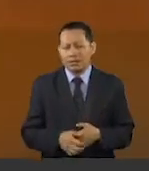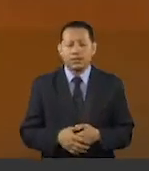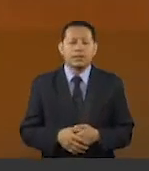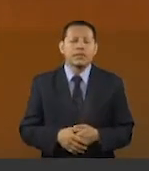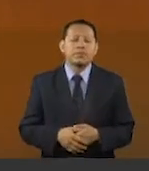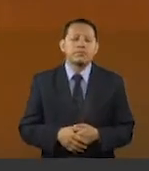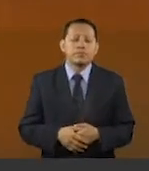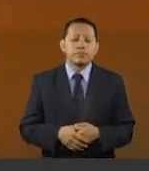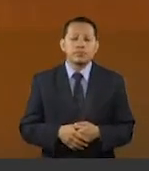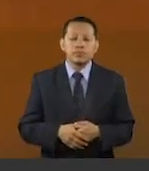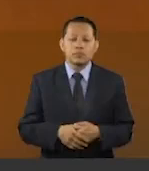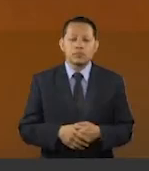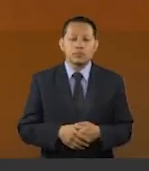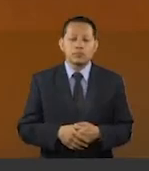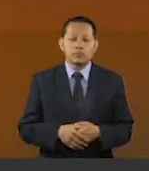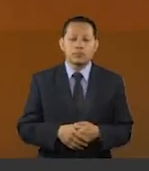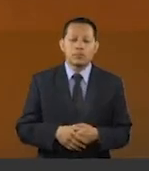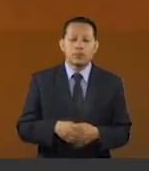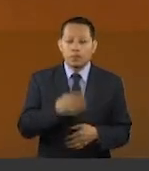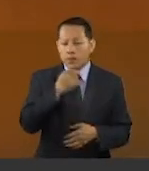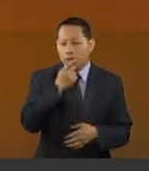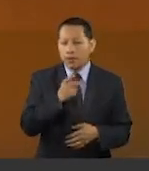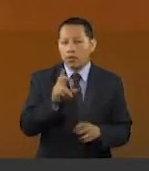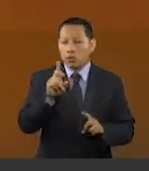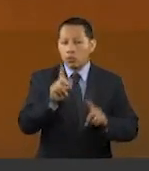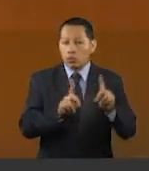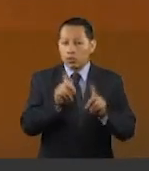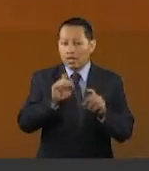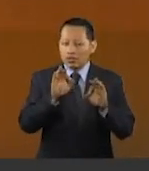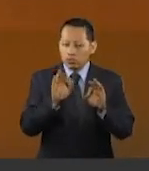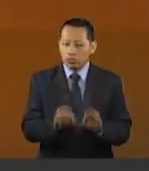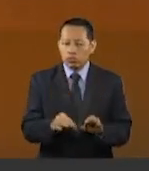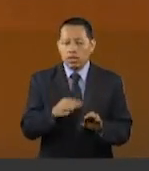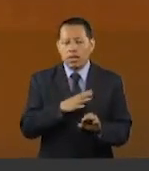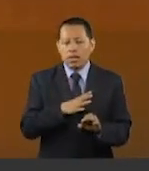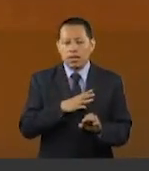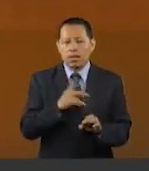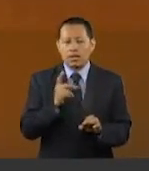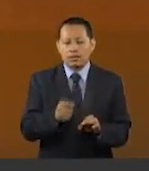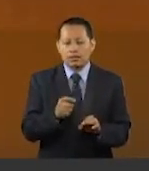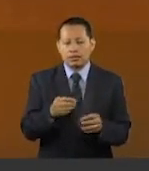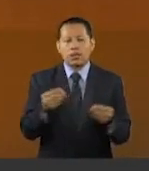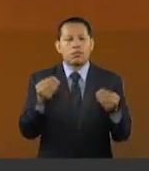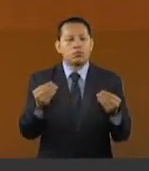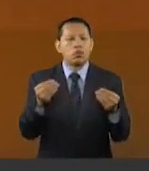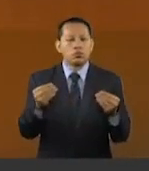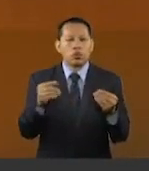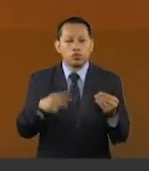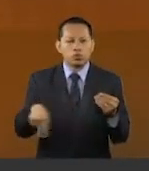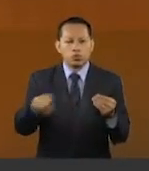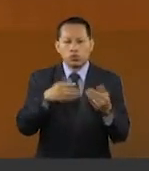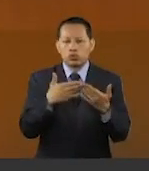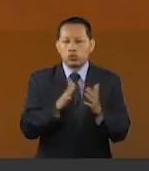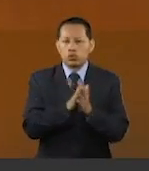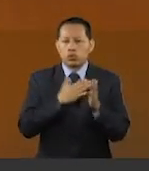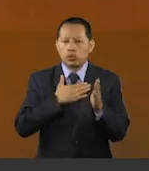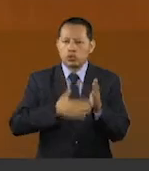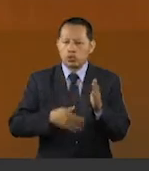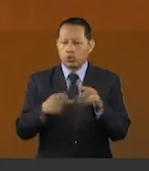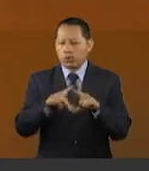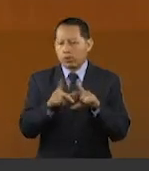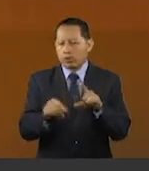La verdadera duda que sacude a muchos demócratas en nuestro